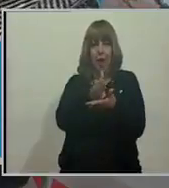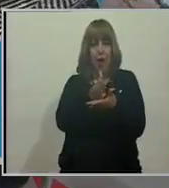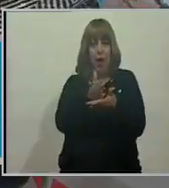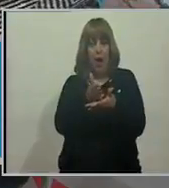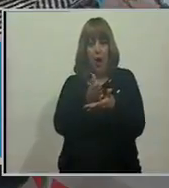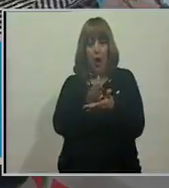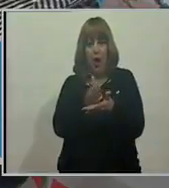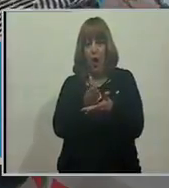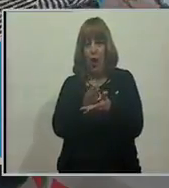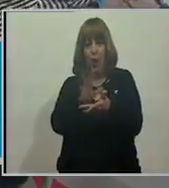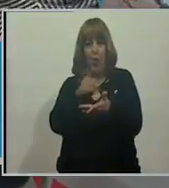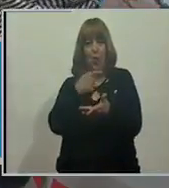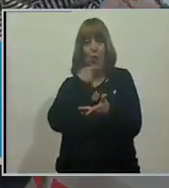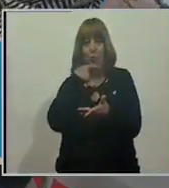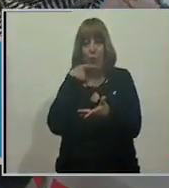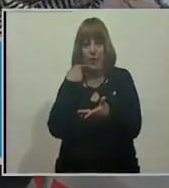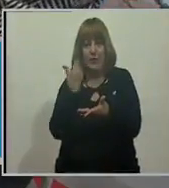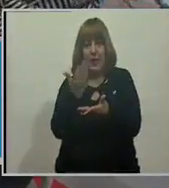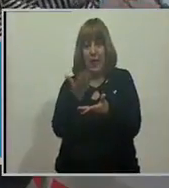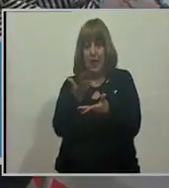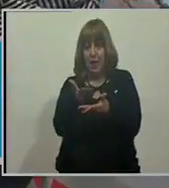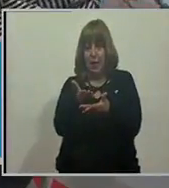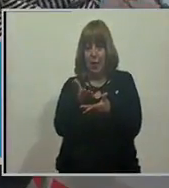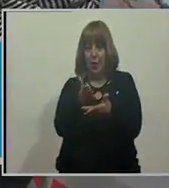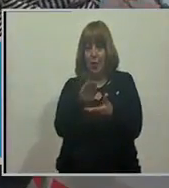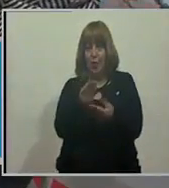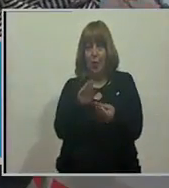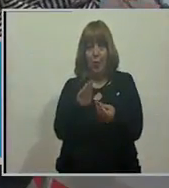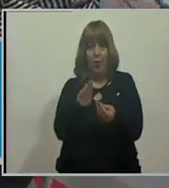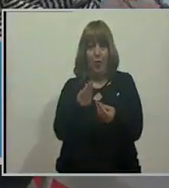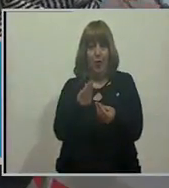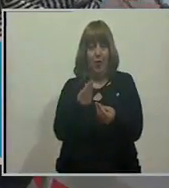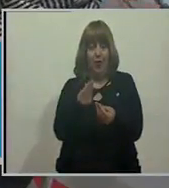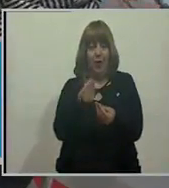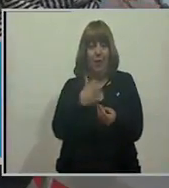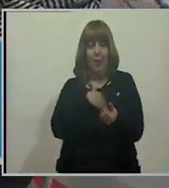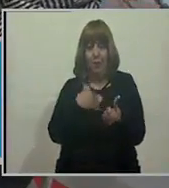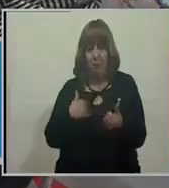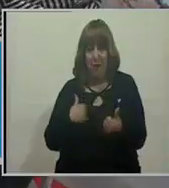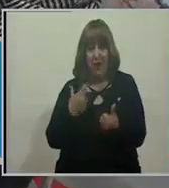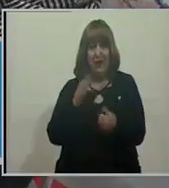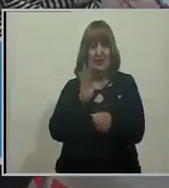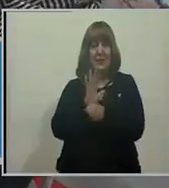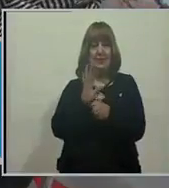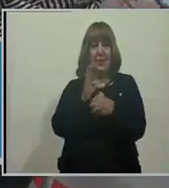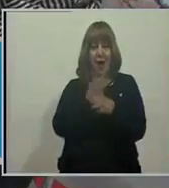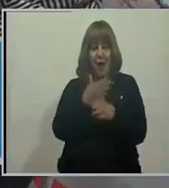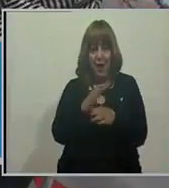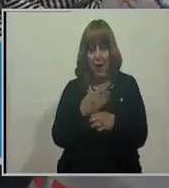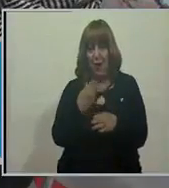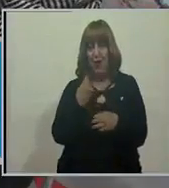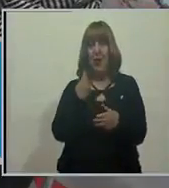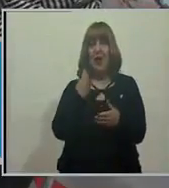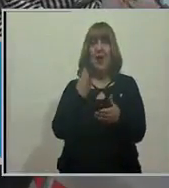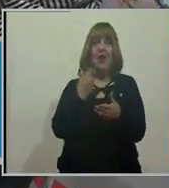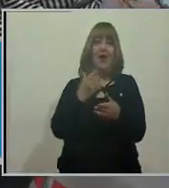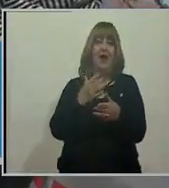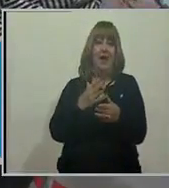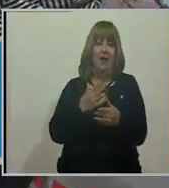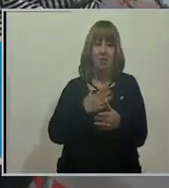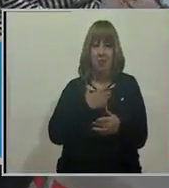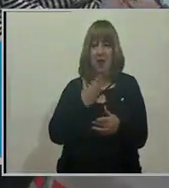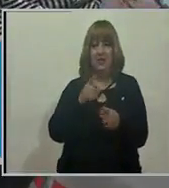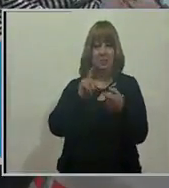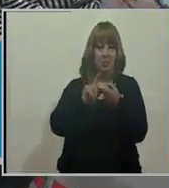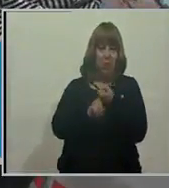la dulzura de la que representa ser madre, que representa ser novia, que representa ser amante, que representa ser